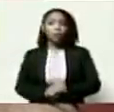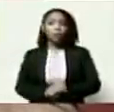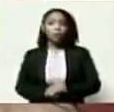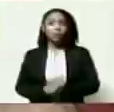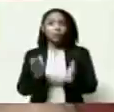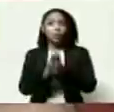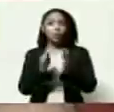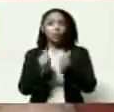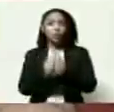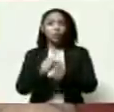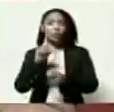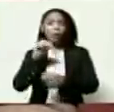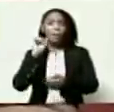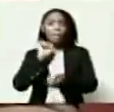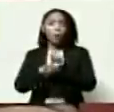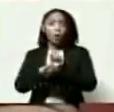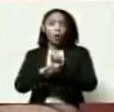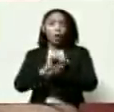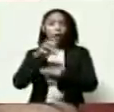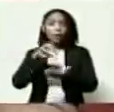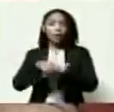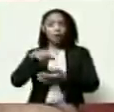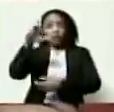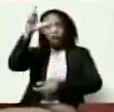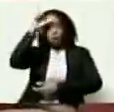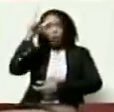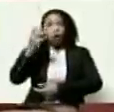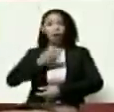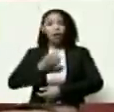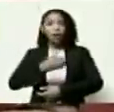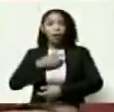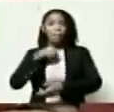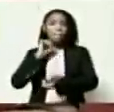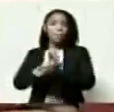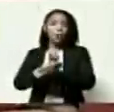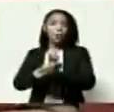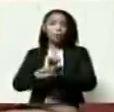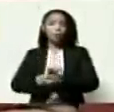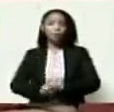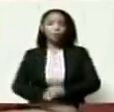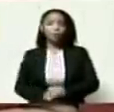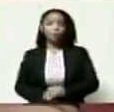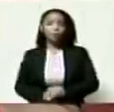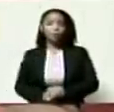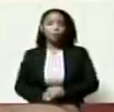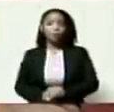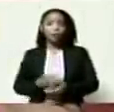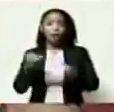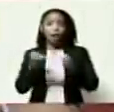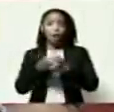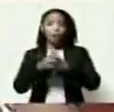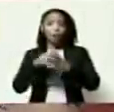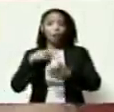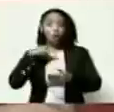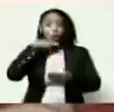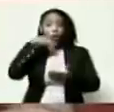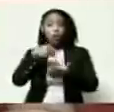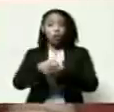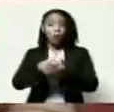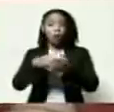fue detenido. Al Estado Falcón, a un alcalde, fue detenido. El partido, y lo hago en nombre del